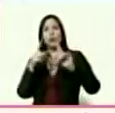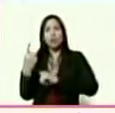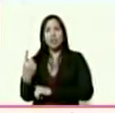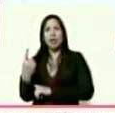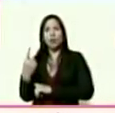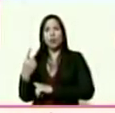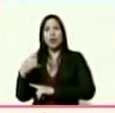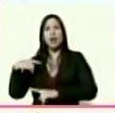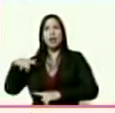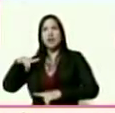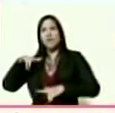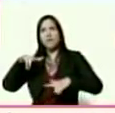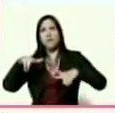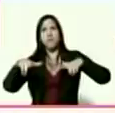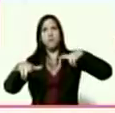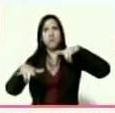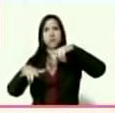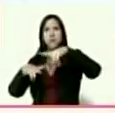naves,